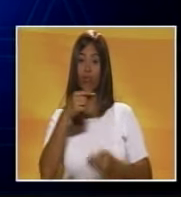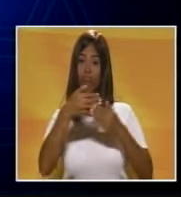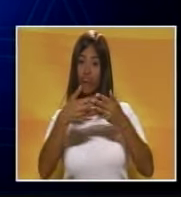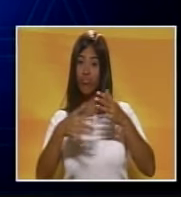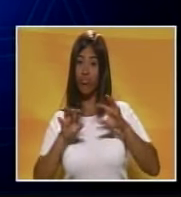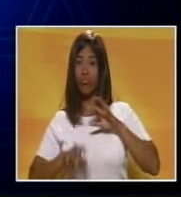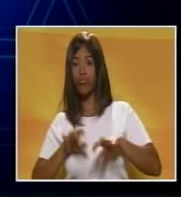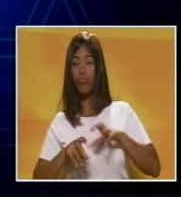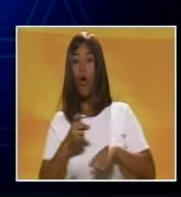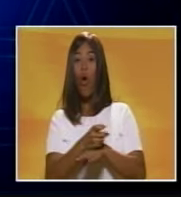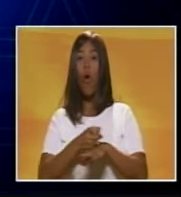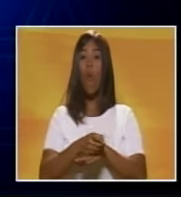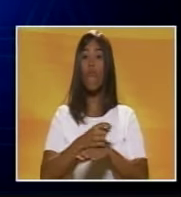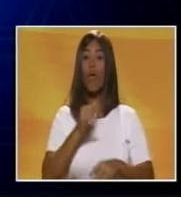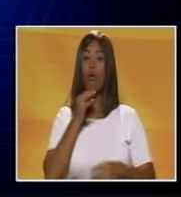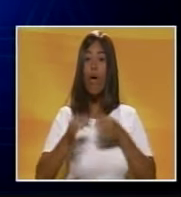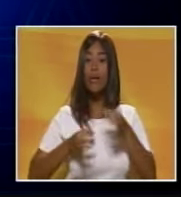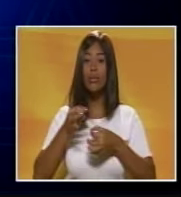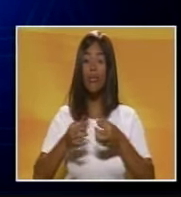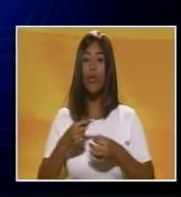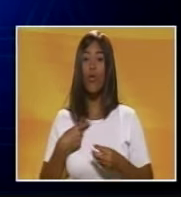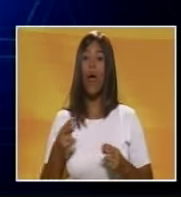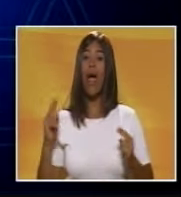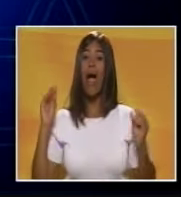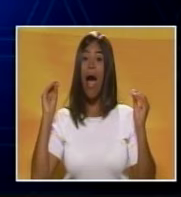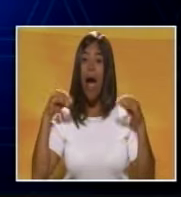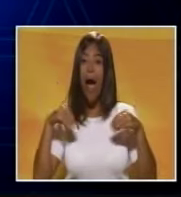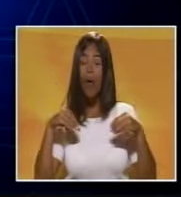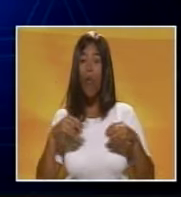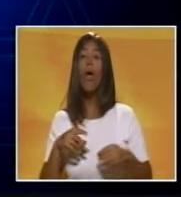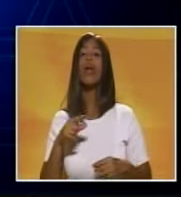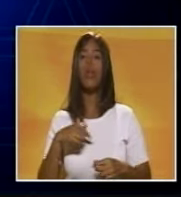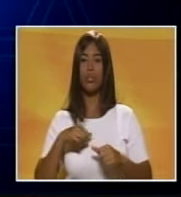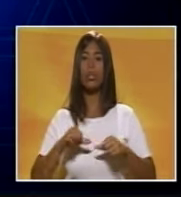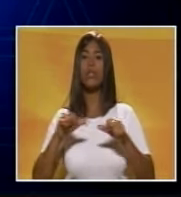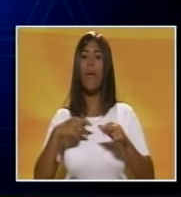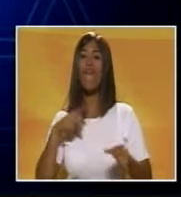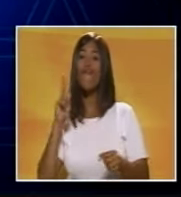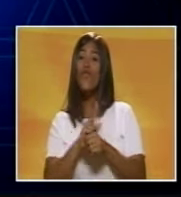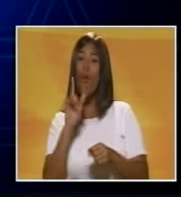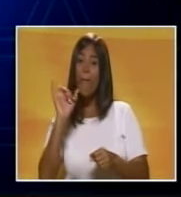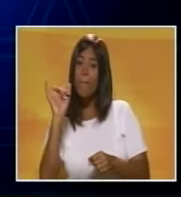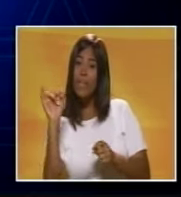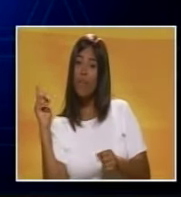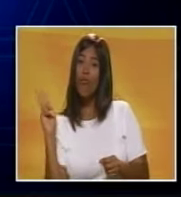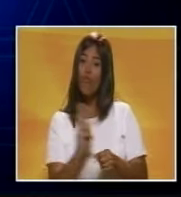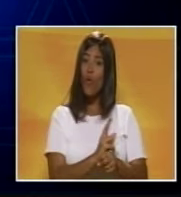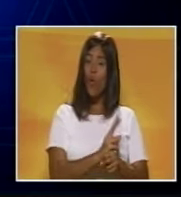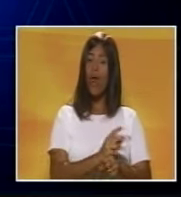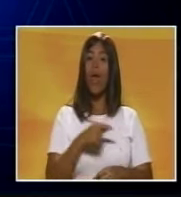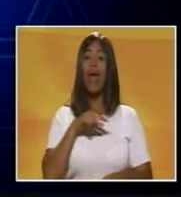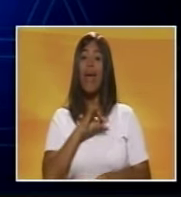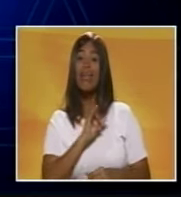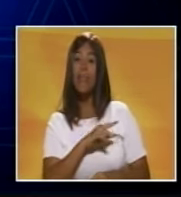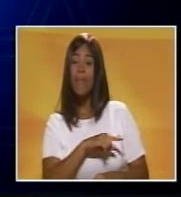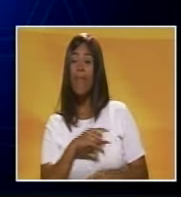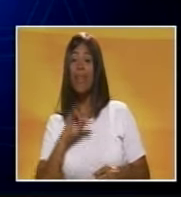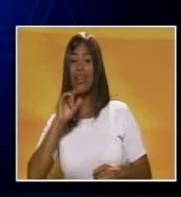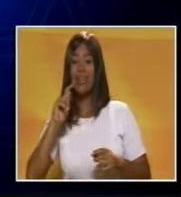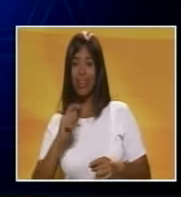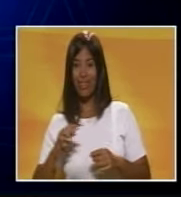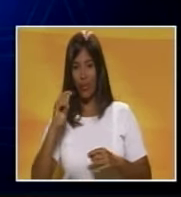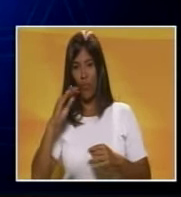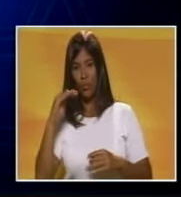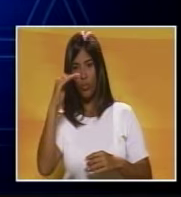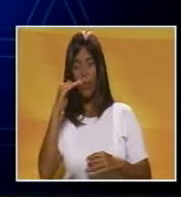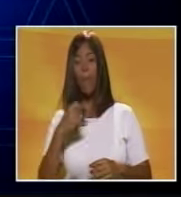el gobierno señaló que las medidas acordadas hacia Juan Guaidó fueron sistemáticamente violadas, razón por la cual el TCJ, el 1 de